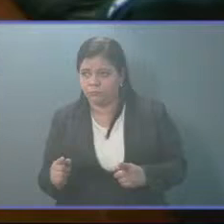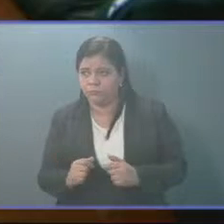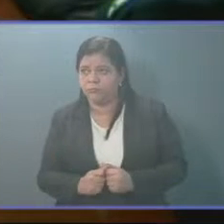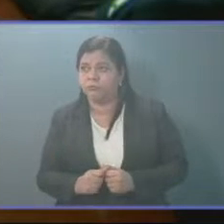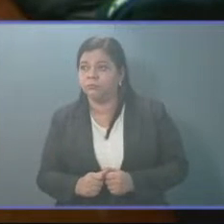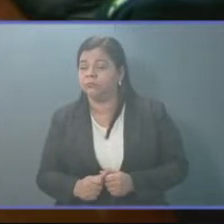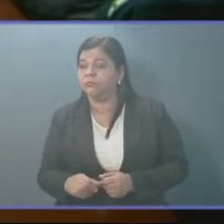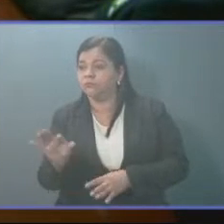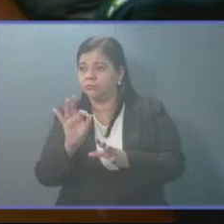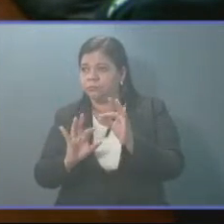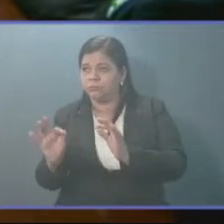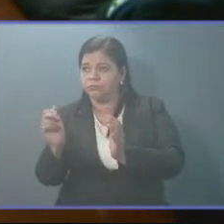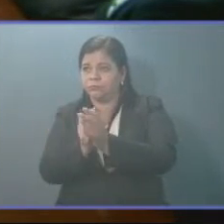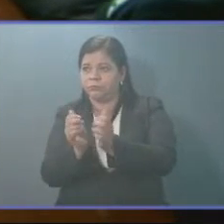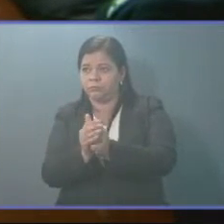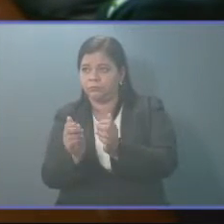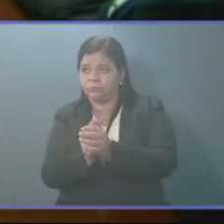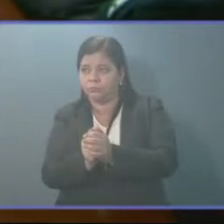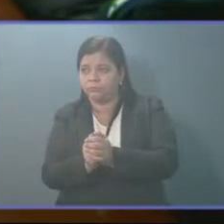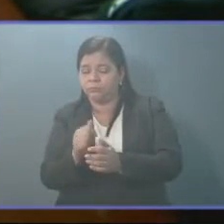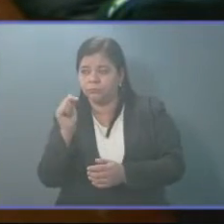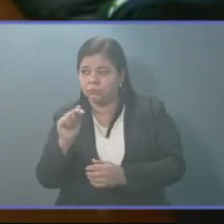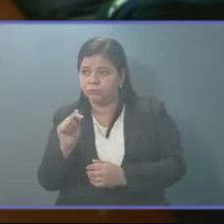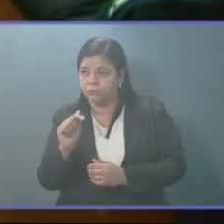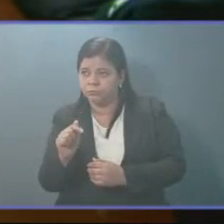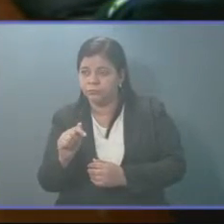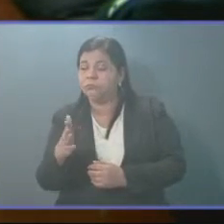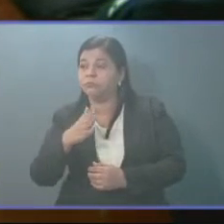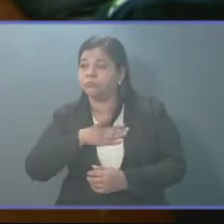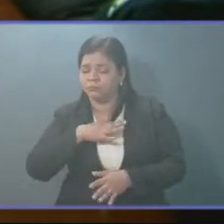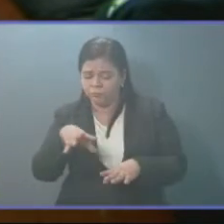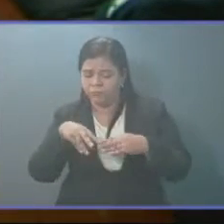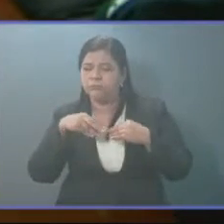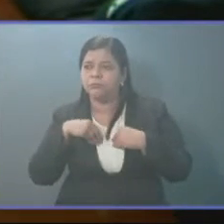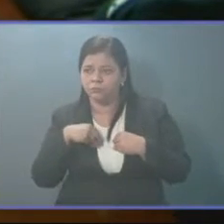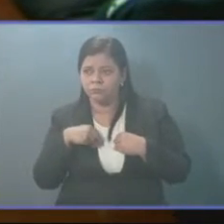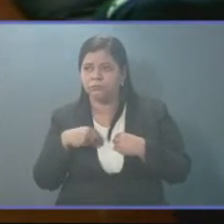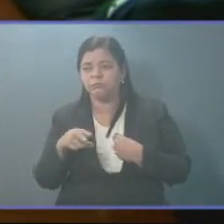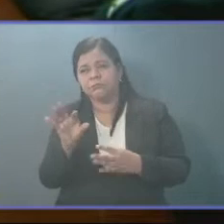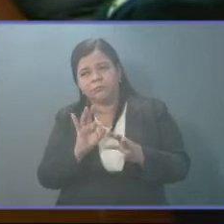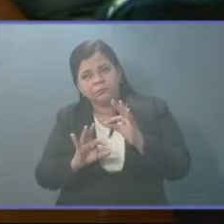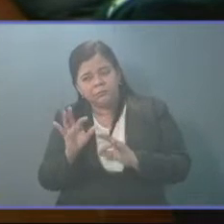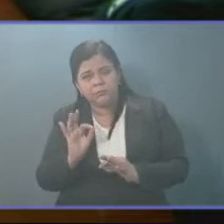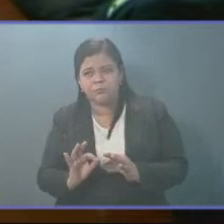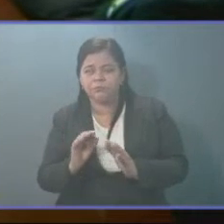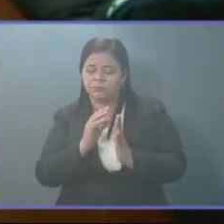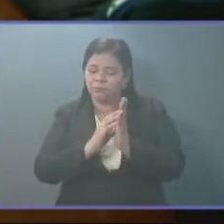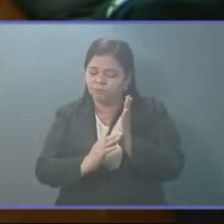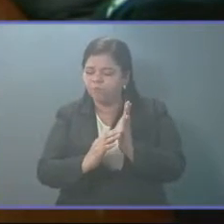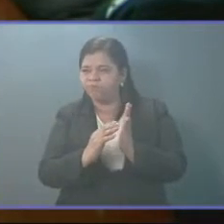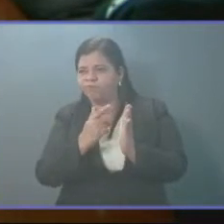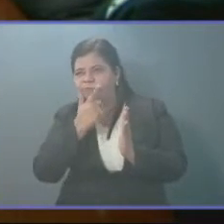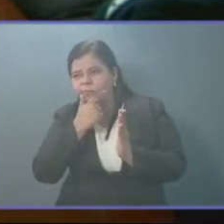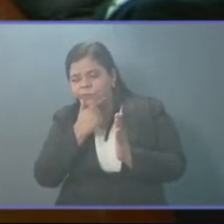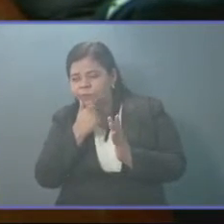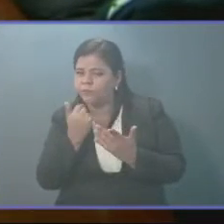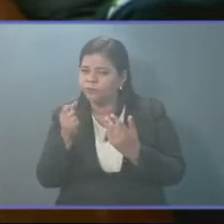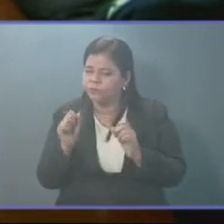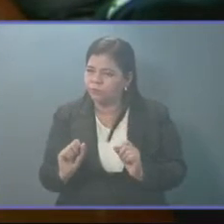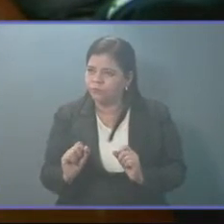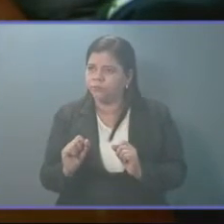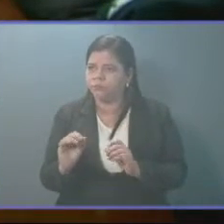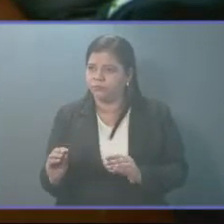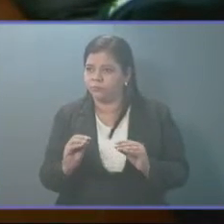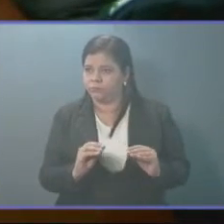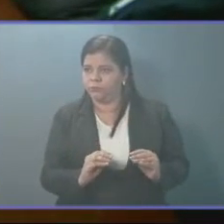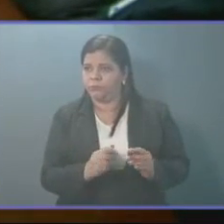hay inconveniente en esto, yo acepto que las excepciones podrían ser, ¿verdad? Y ya